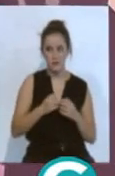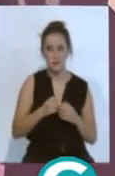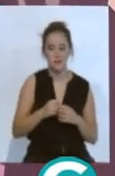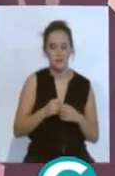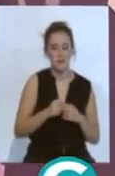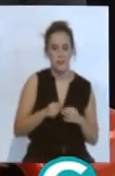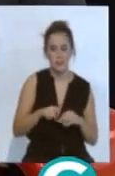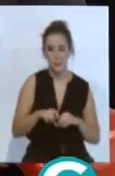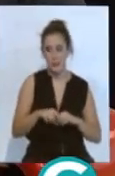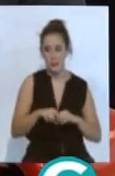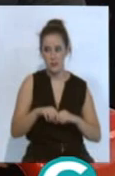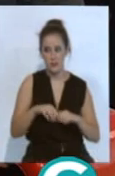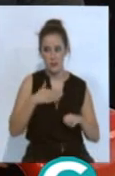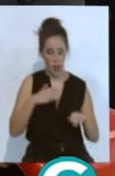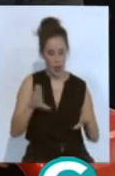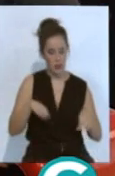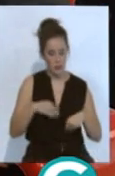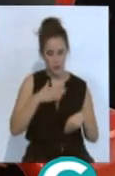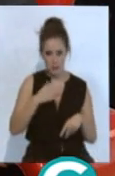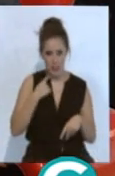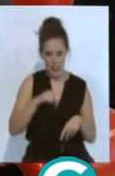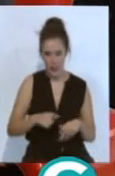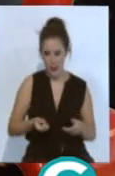Yo asumo mi derrota, ¿no?